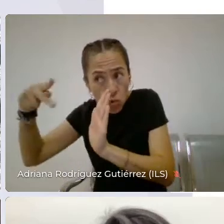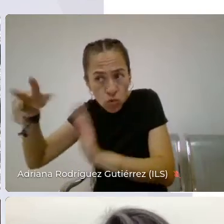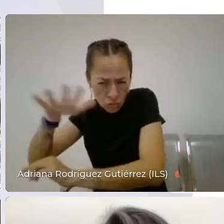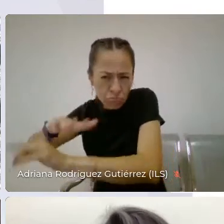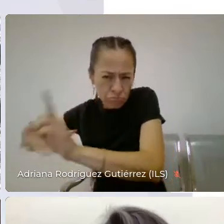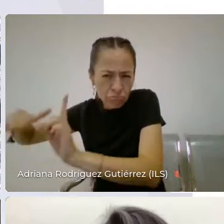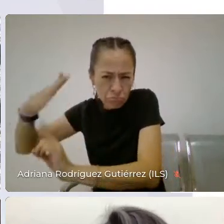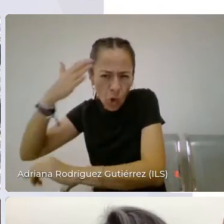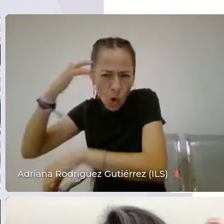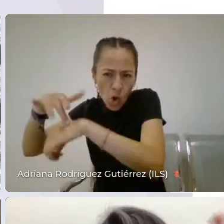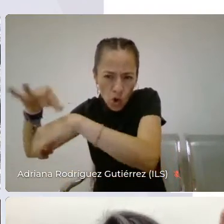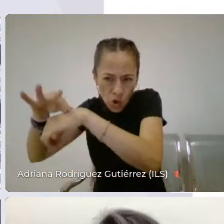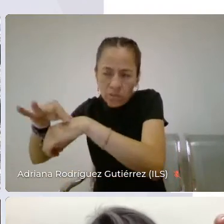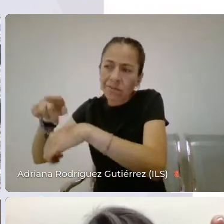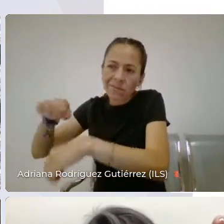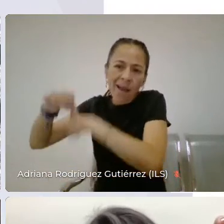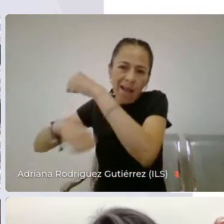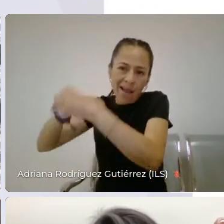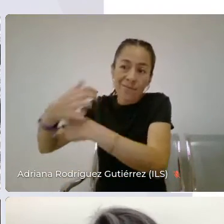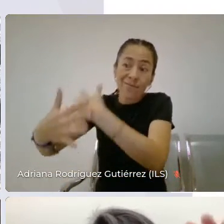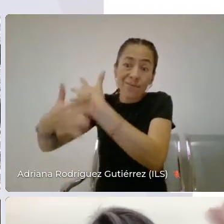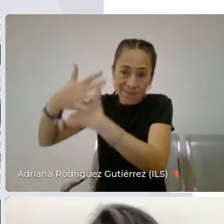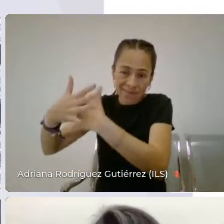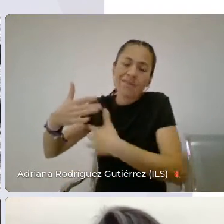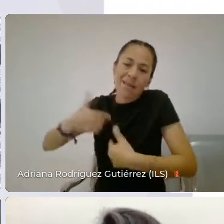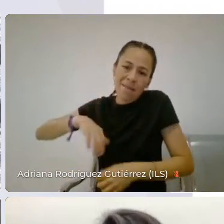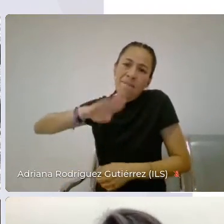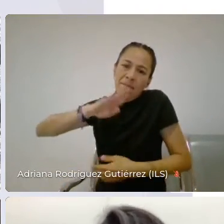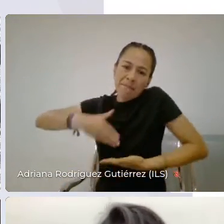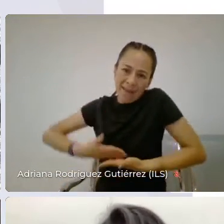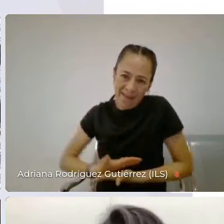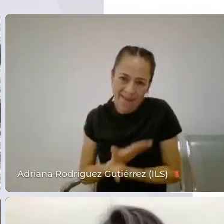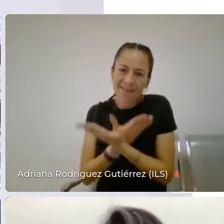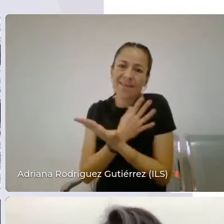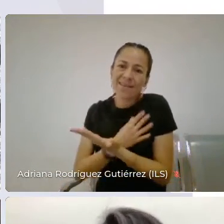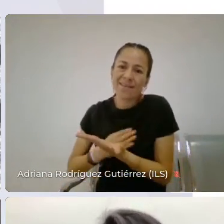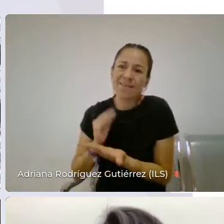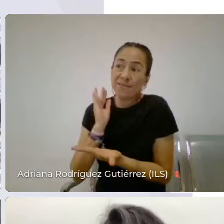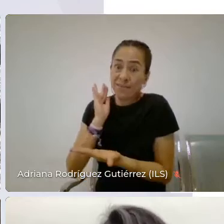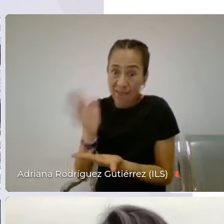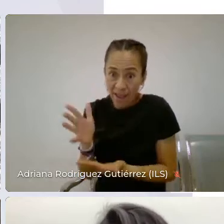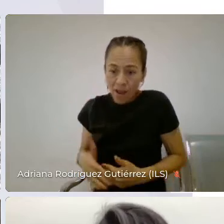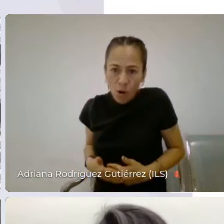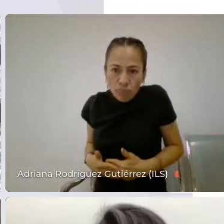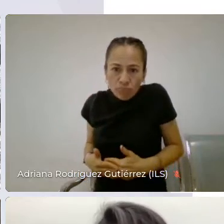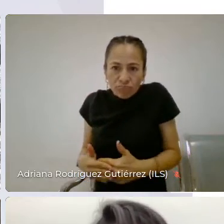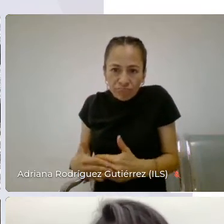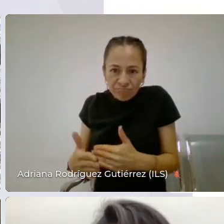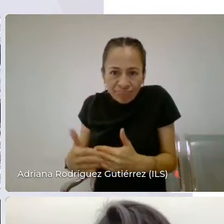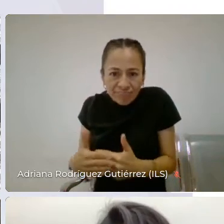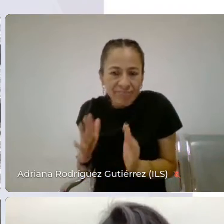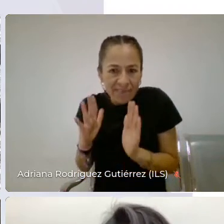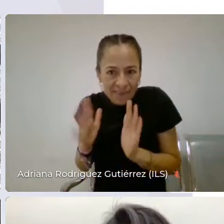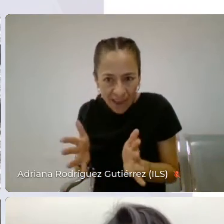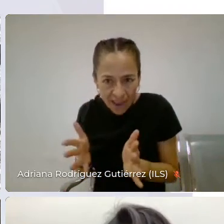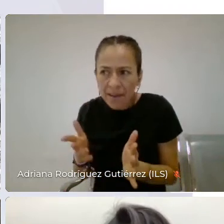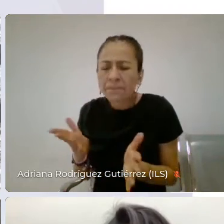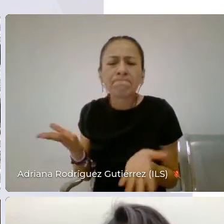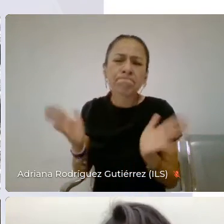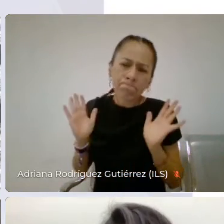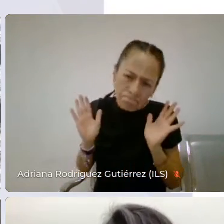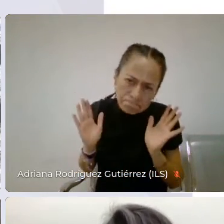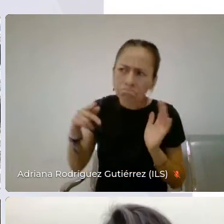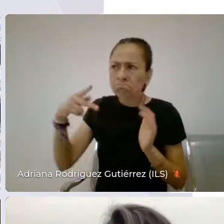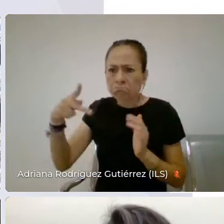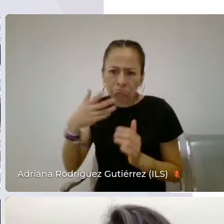ya eres mamá a los 15, igual tienes acceso, no están desvinculados o podemos buscar el camino para que comulguen ambas